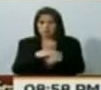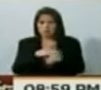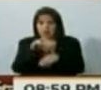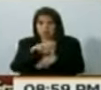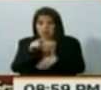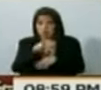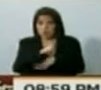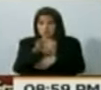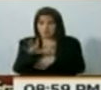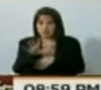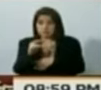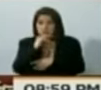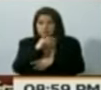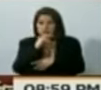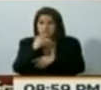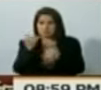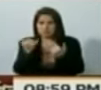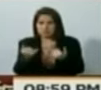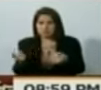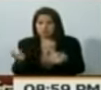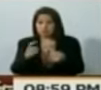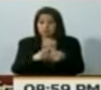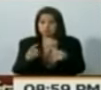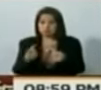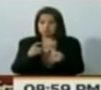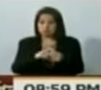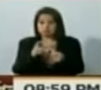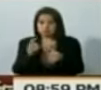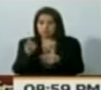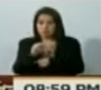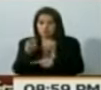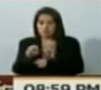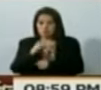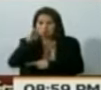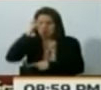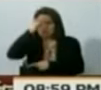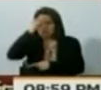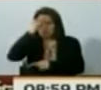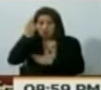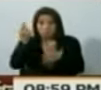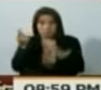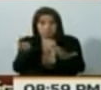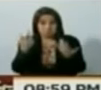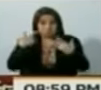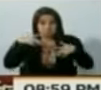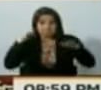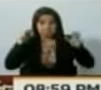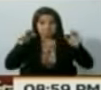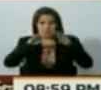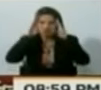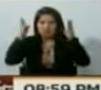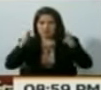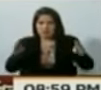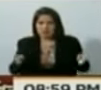pasado ya se asomaron los indicios del sabotaje ordenado por Julio Borges, cuando extrañamente un tanque de etileno estuvo a punto de